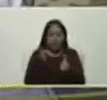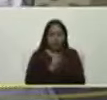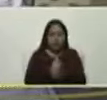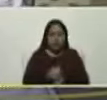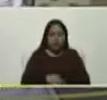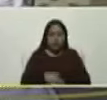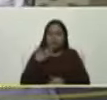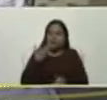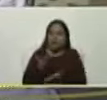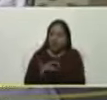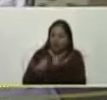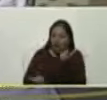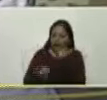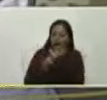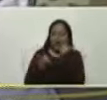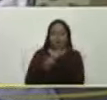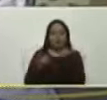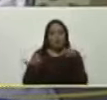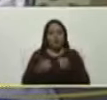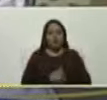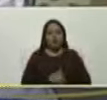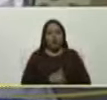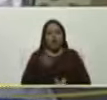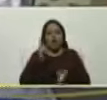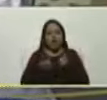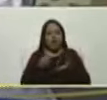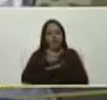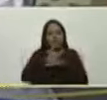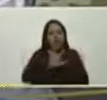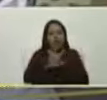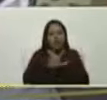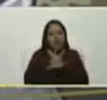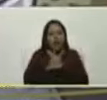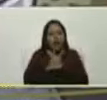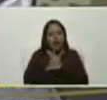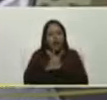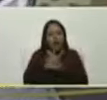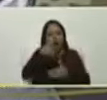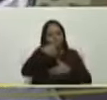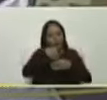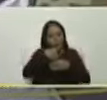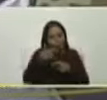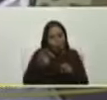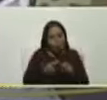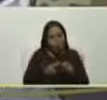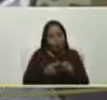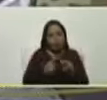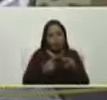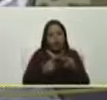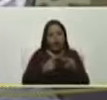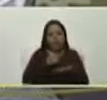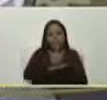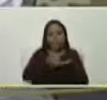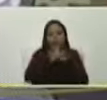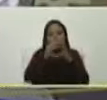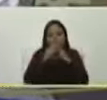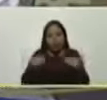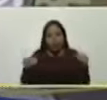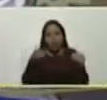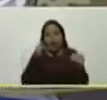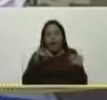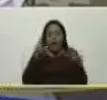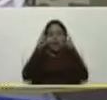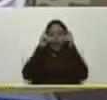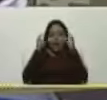apoyo. Hay cadenas como Farmahorro, por ejemplo, Farmatodo, que ellos tienen lentes